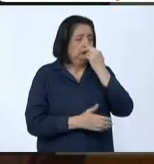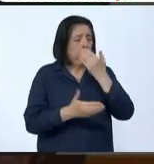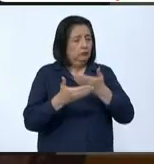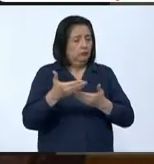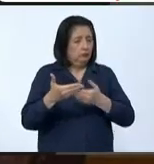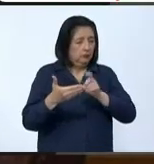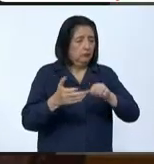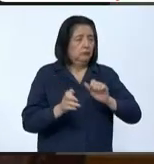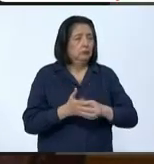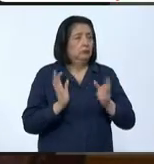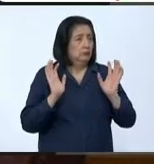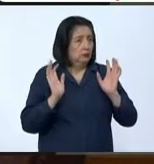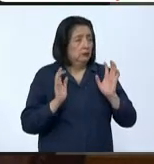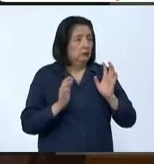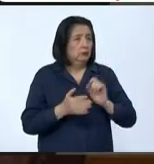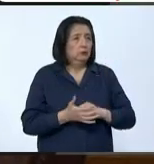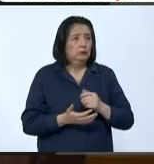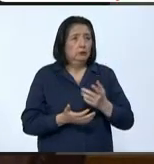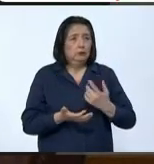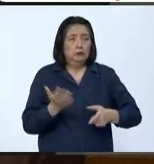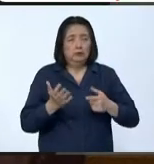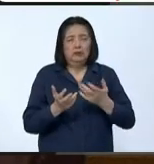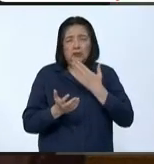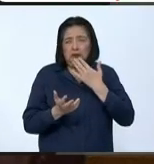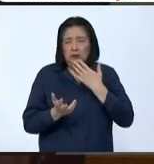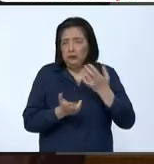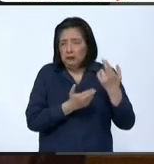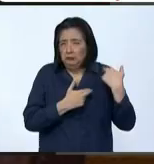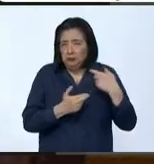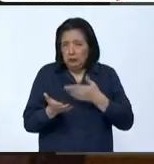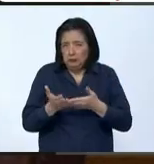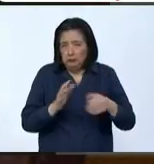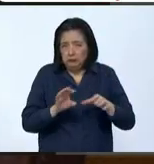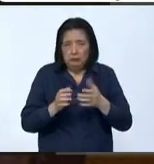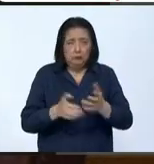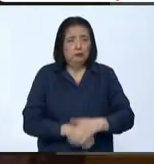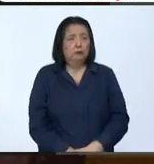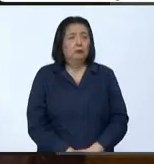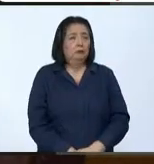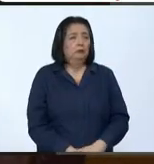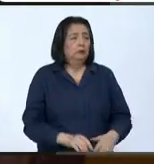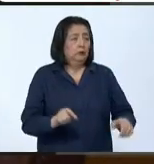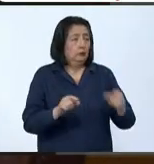para la determinación correspondiente de responsabilidades finalmente